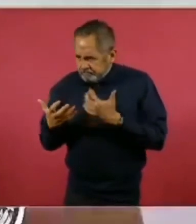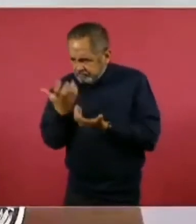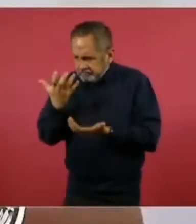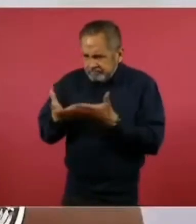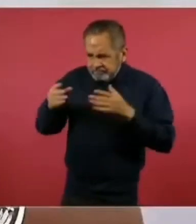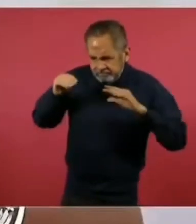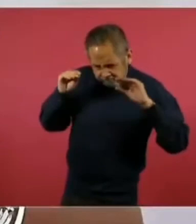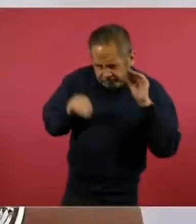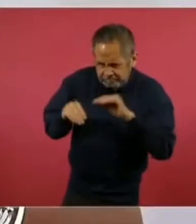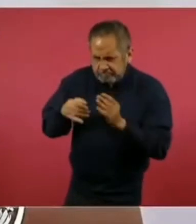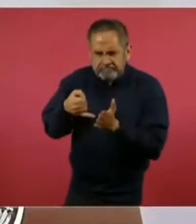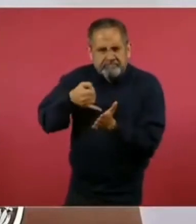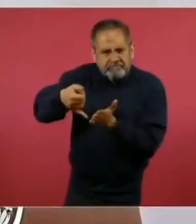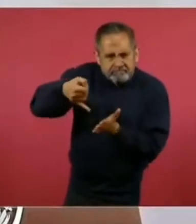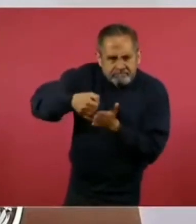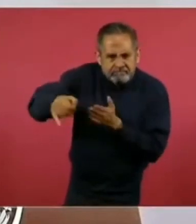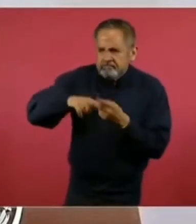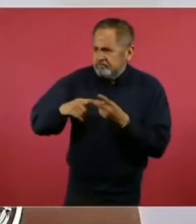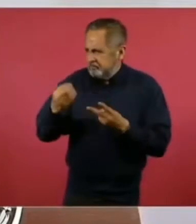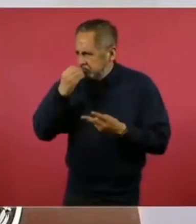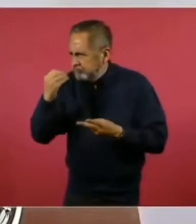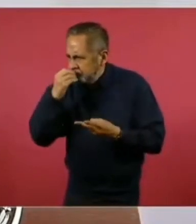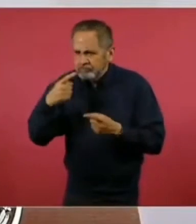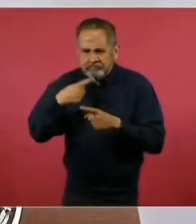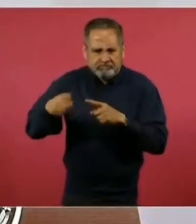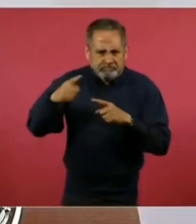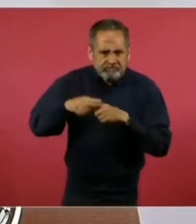y pienso también